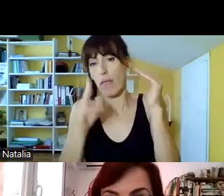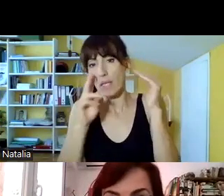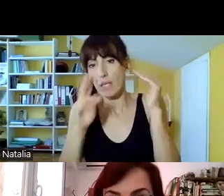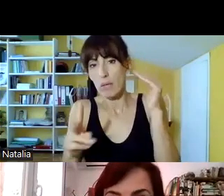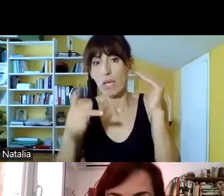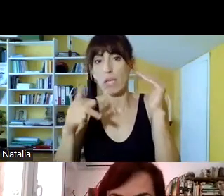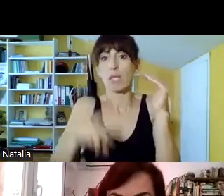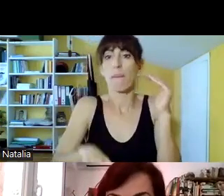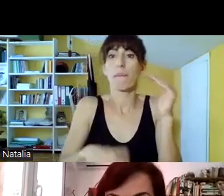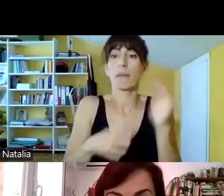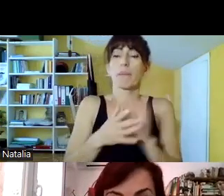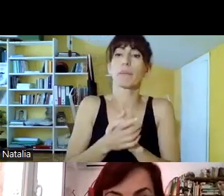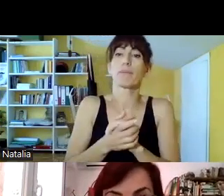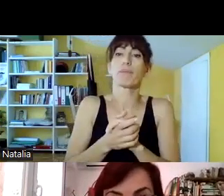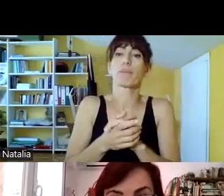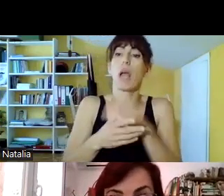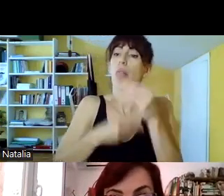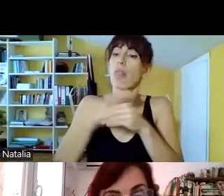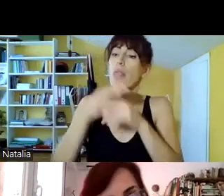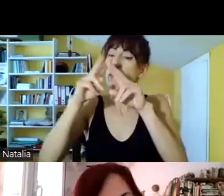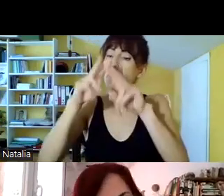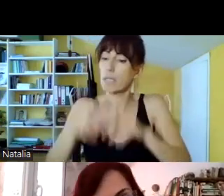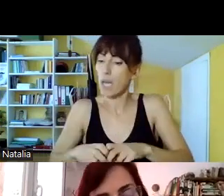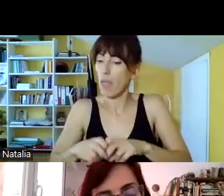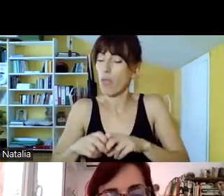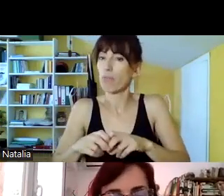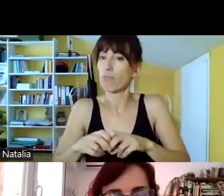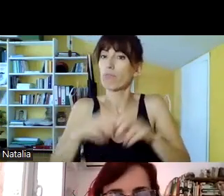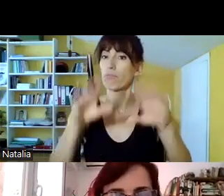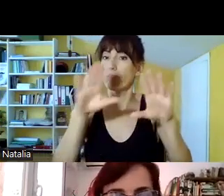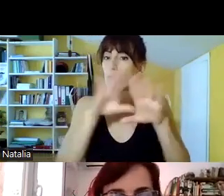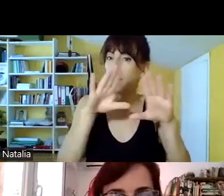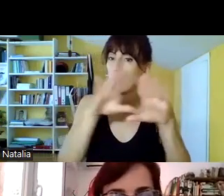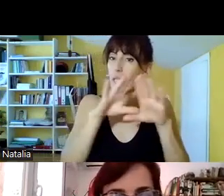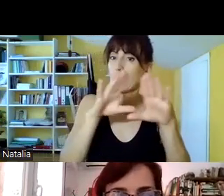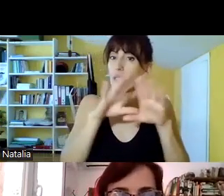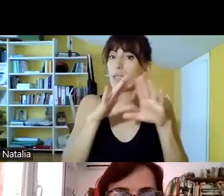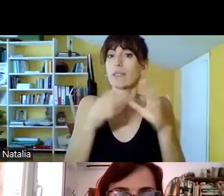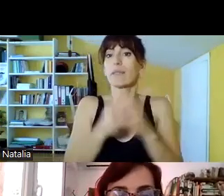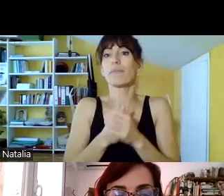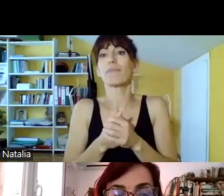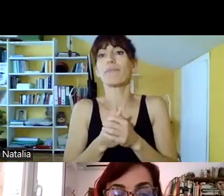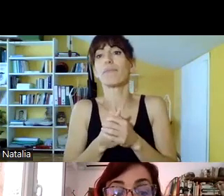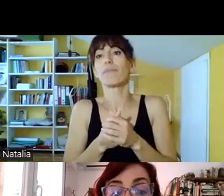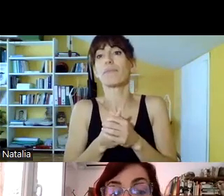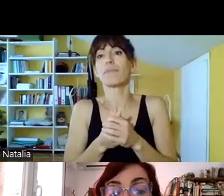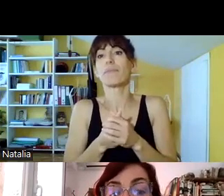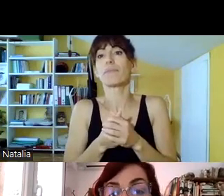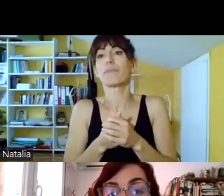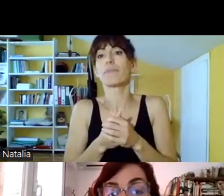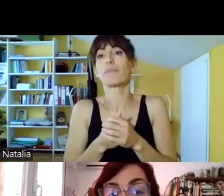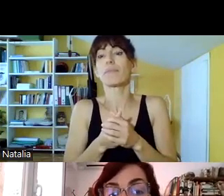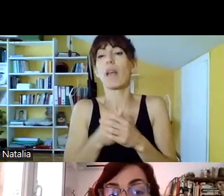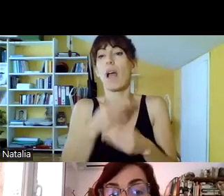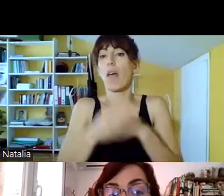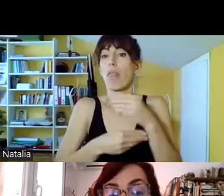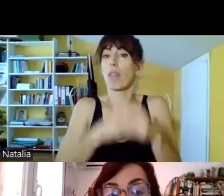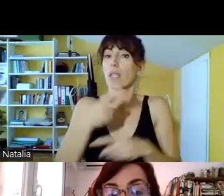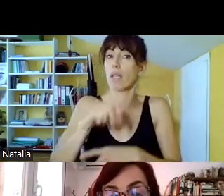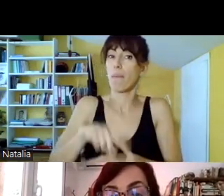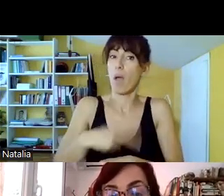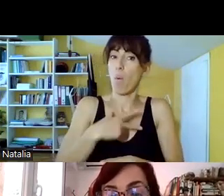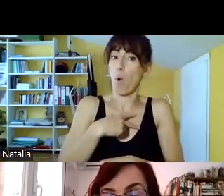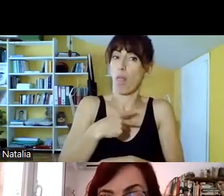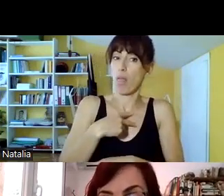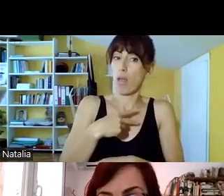de forma parcelada, el hacer una investigación militante, como están haciendo las compañeras de OPIC, el hacer abogacía para